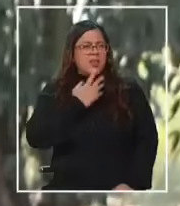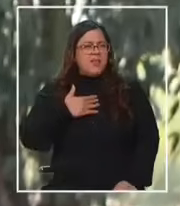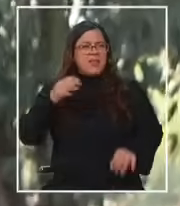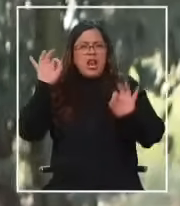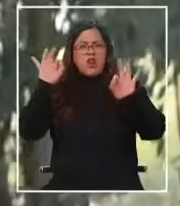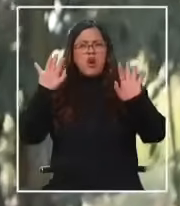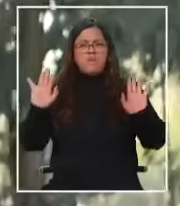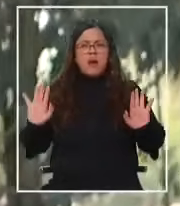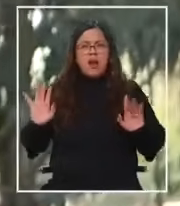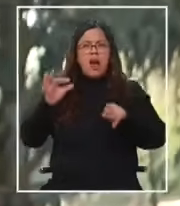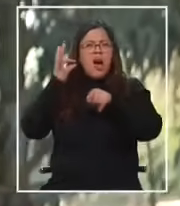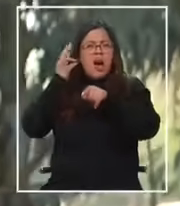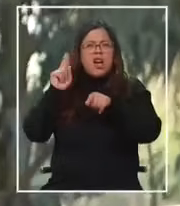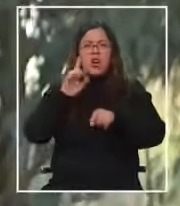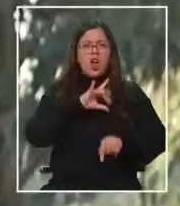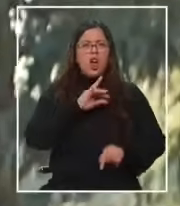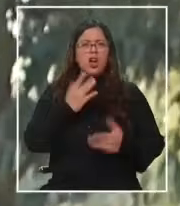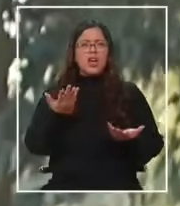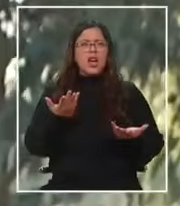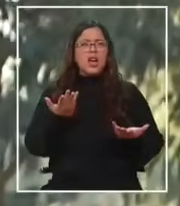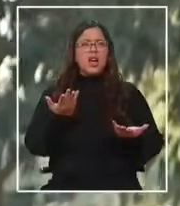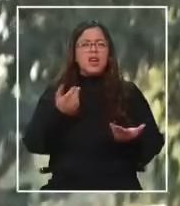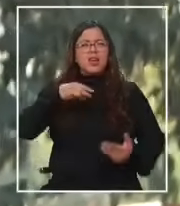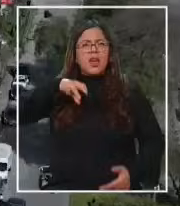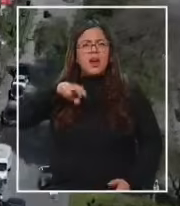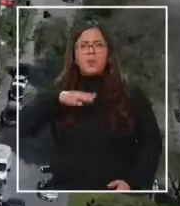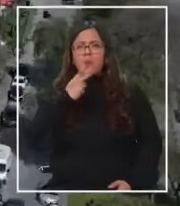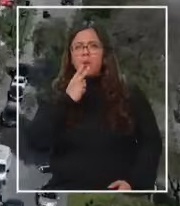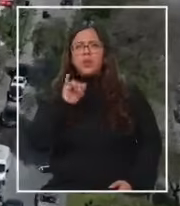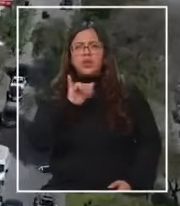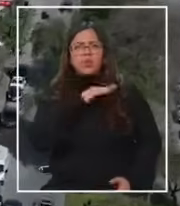¿no? Ella no le dolió haber perdido a Monty.